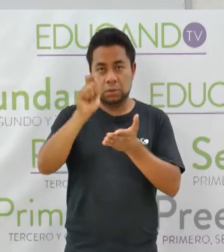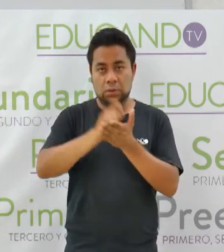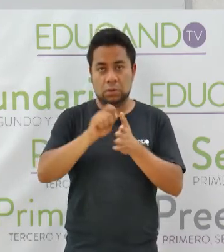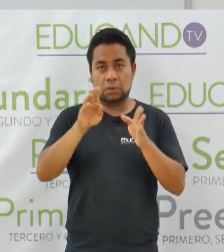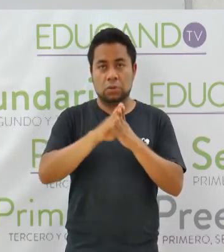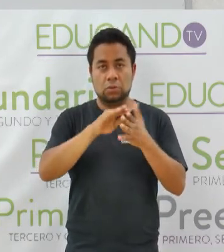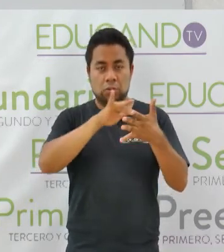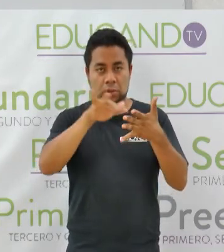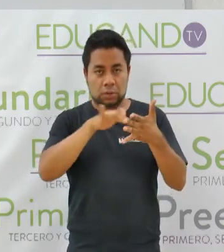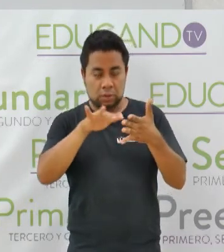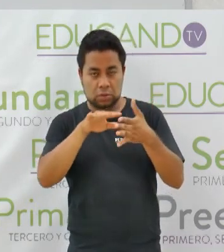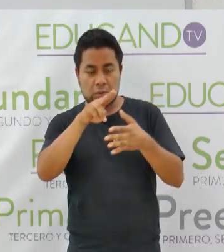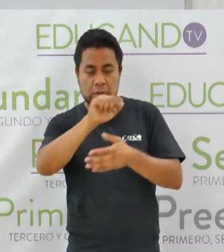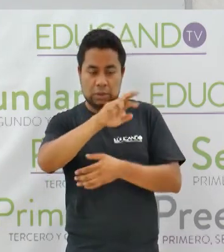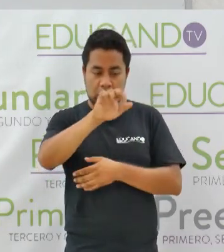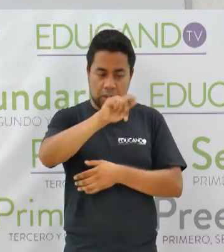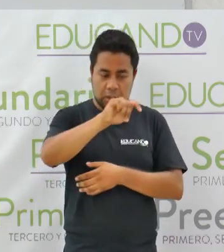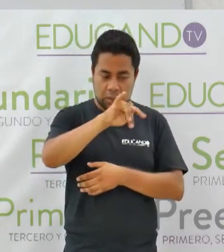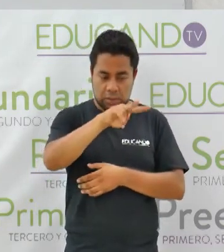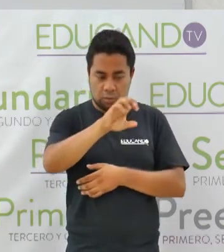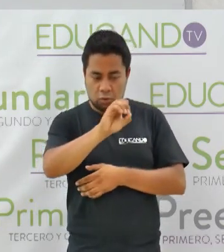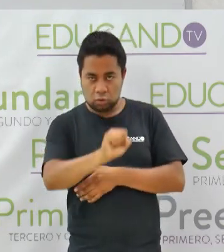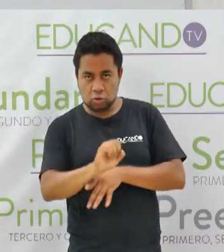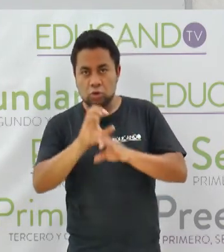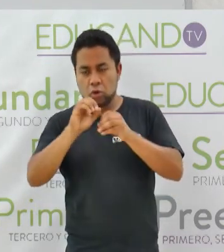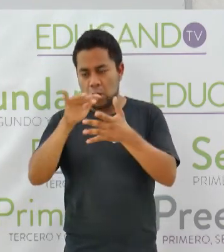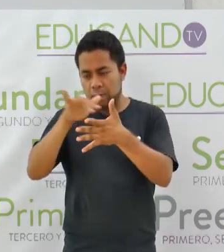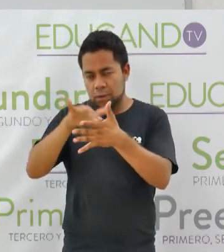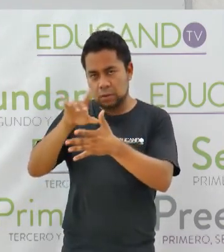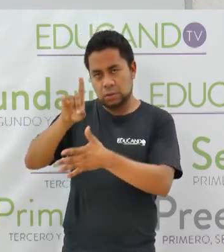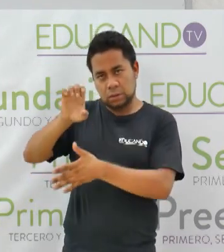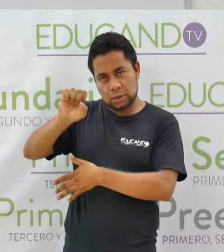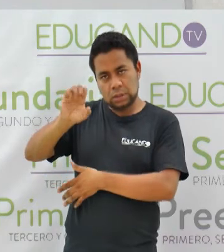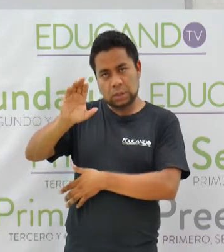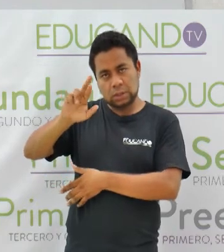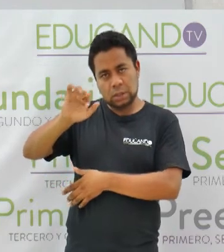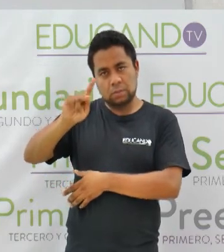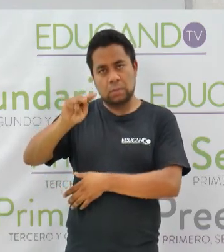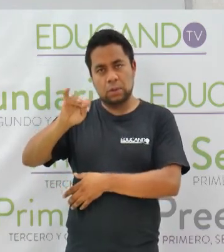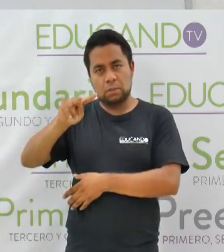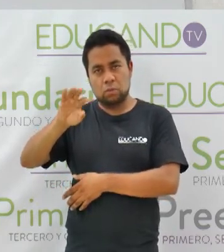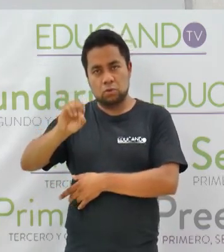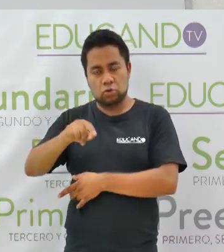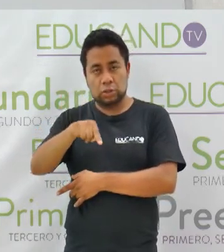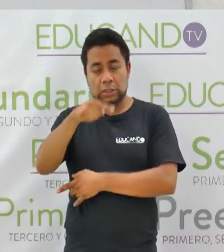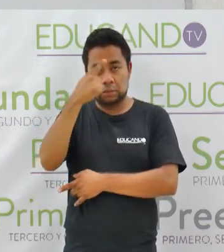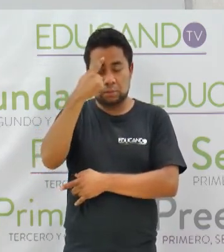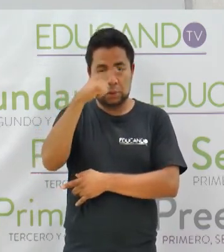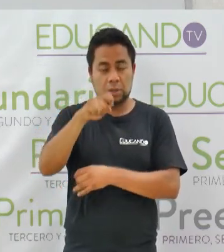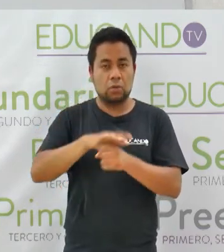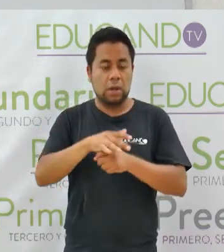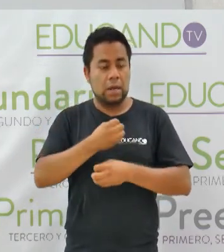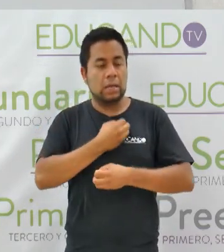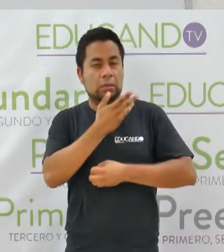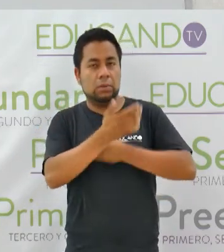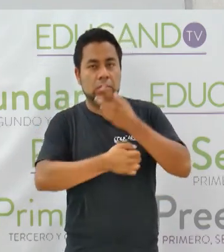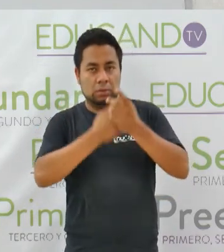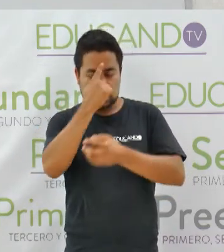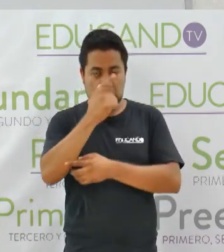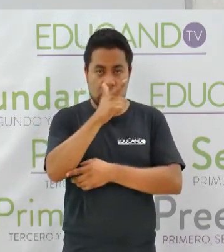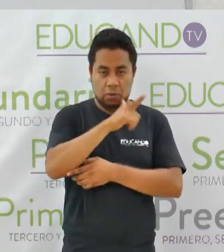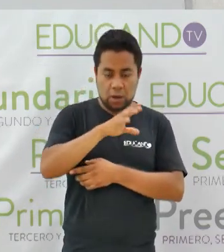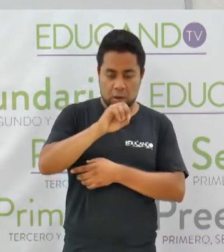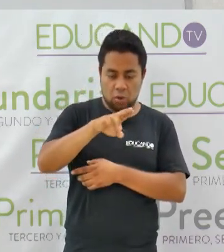escribir tanto textos narrativos como textos descriptivos. En esta parte vamos a hacer referencia a lo que son expresiones